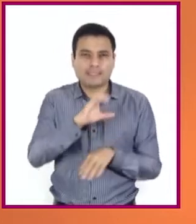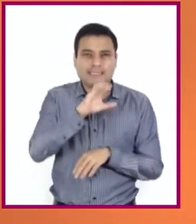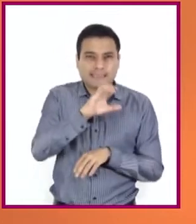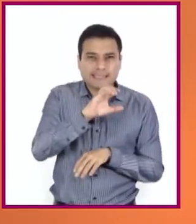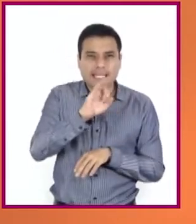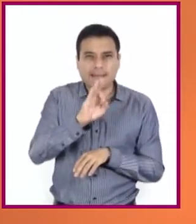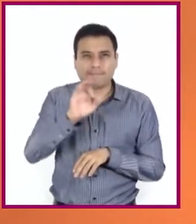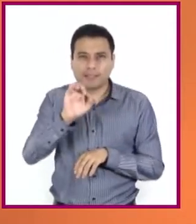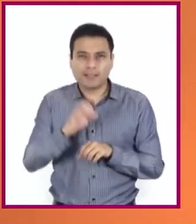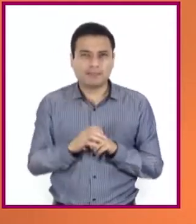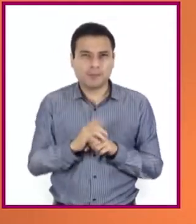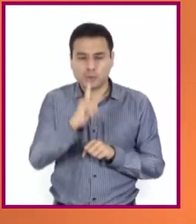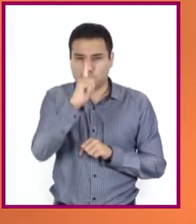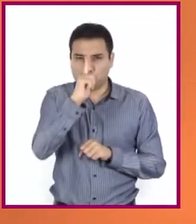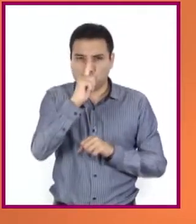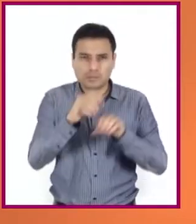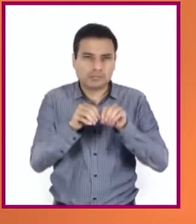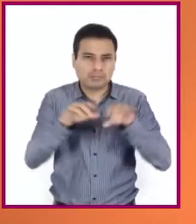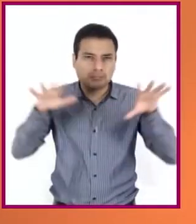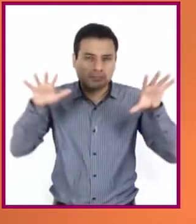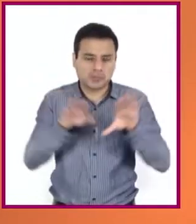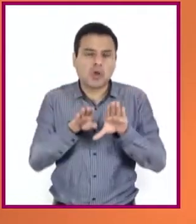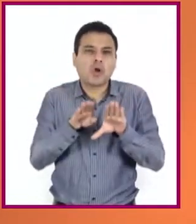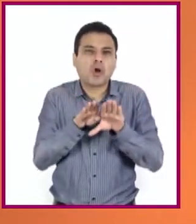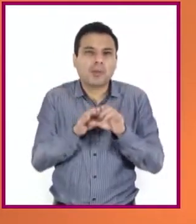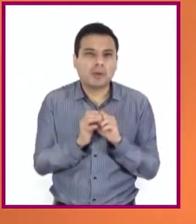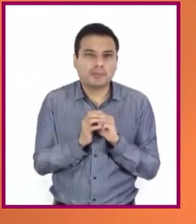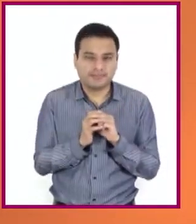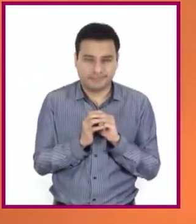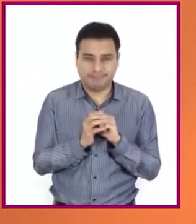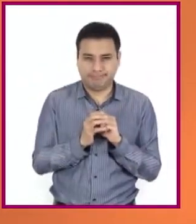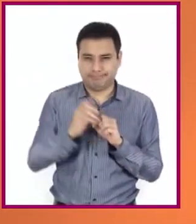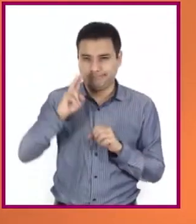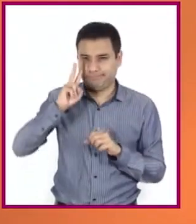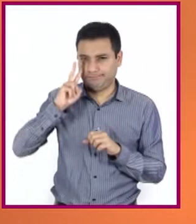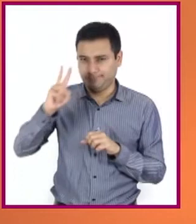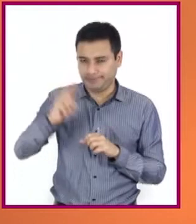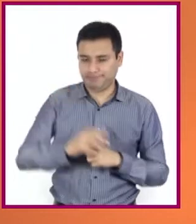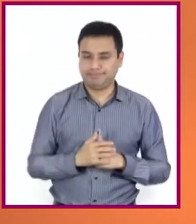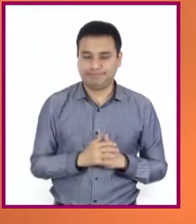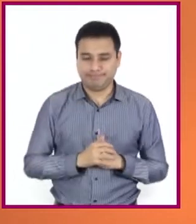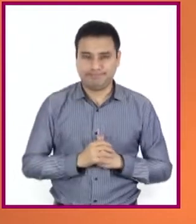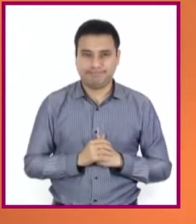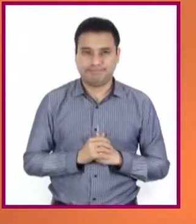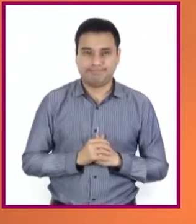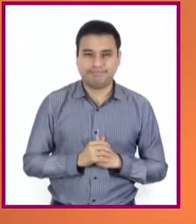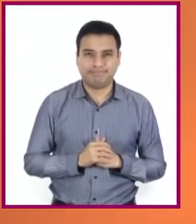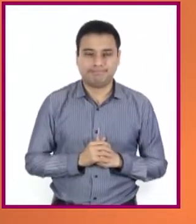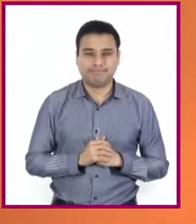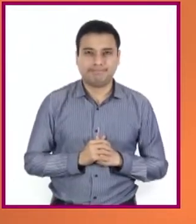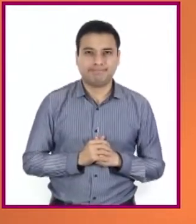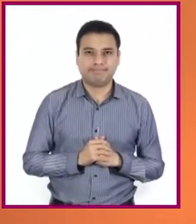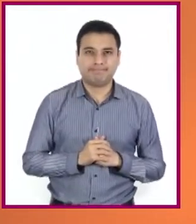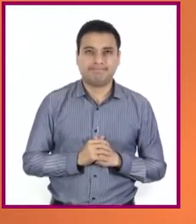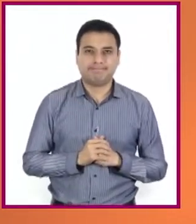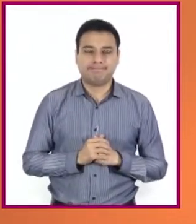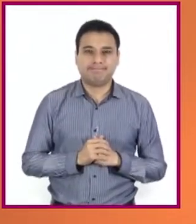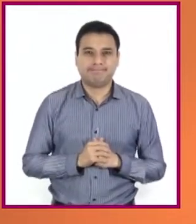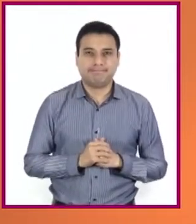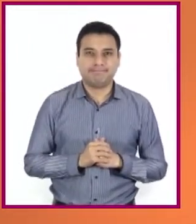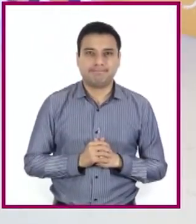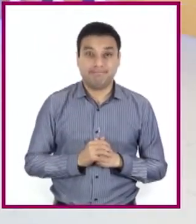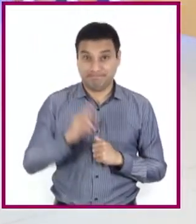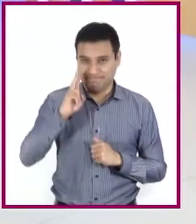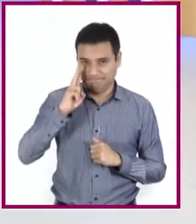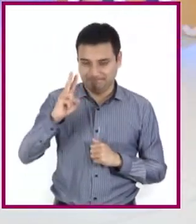se encarga de que la electricidad viaje desde las plantas generadoras hasta la comunidad de nuestros hogares. ¡Vamos